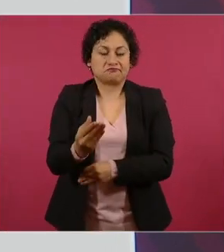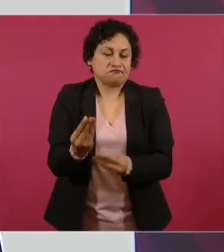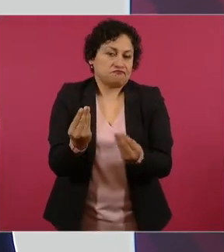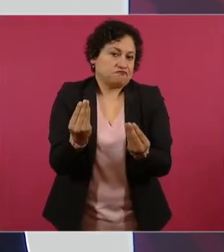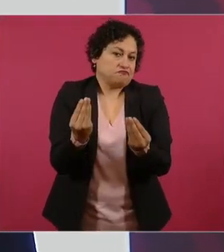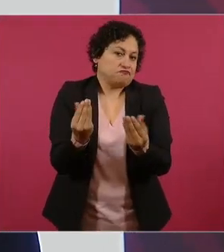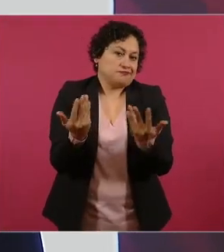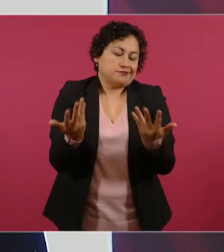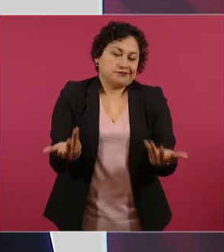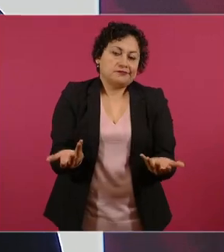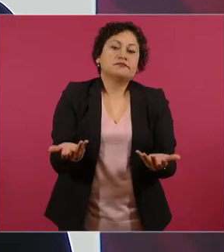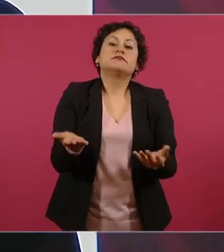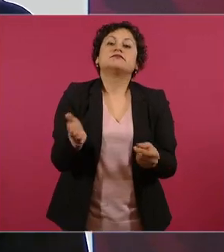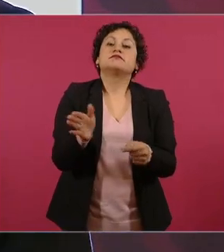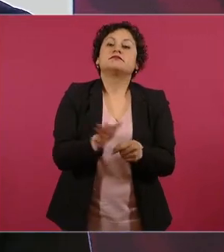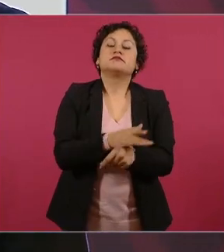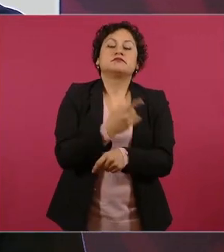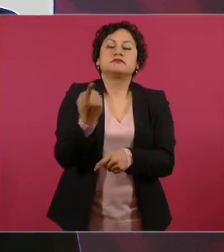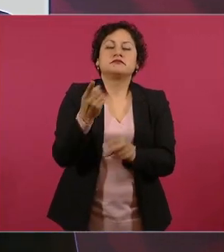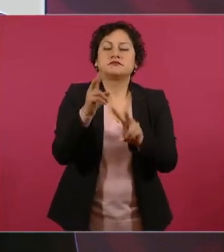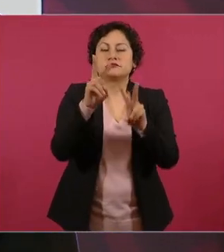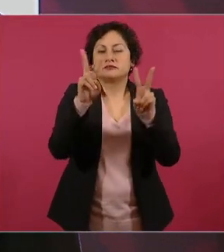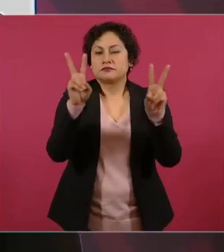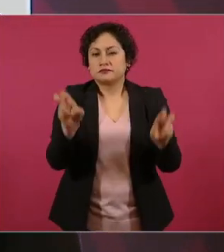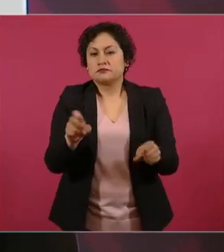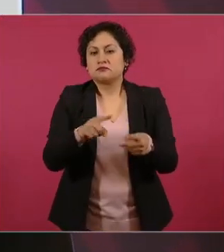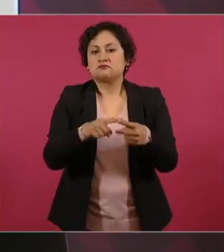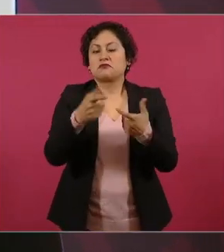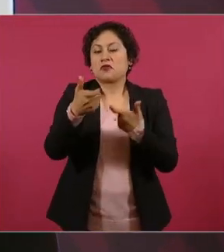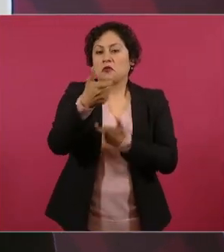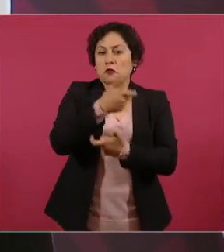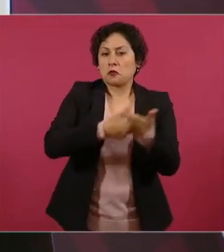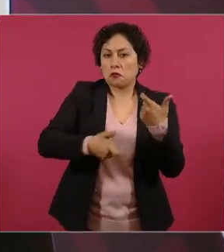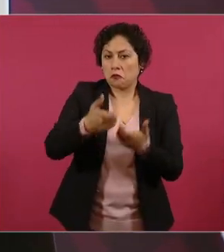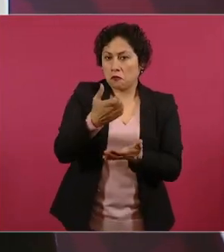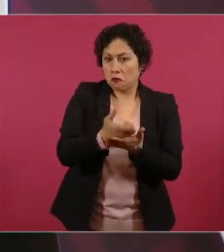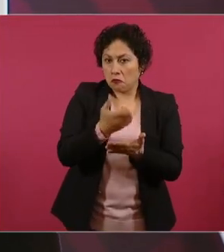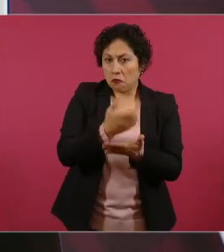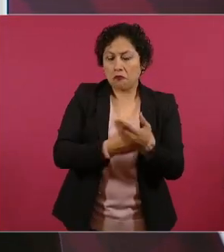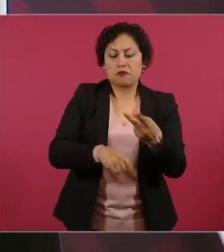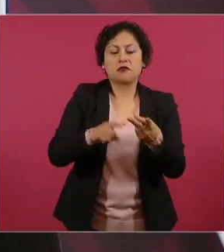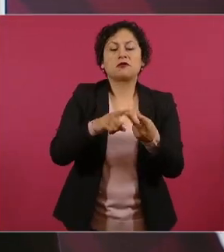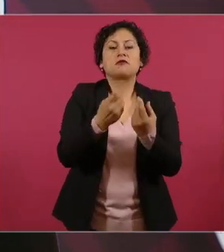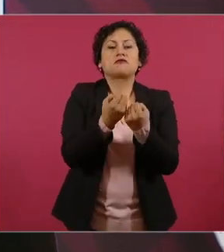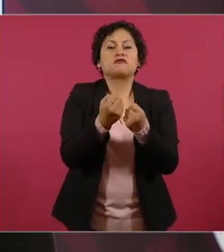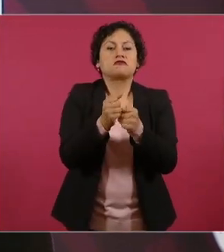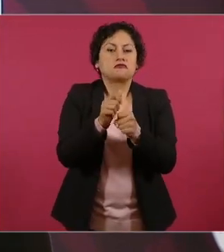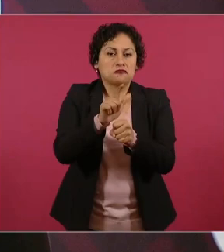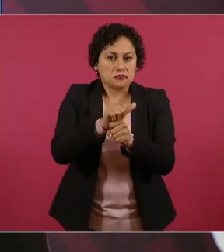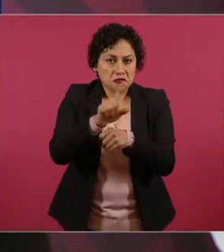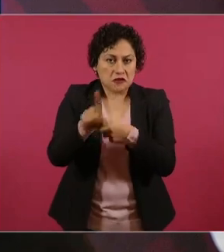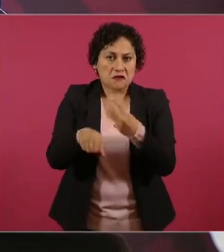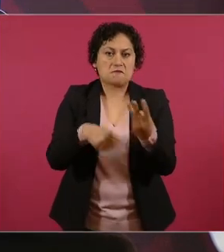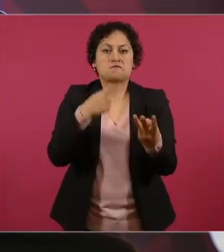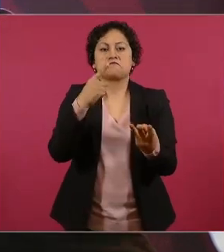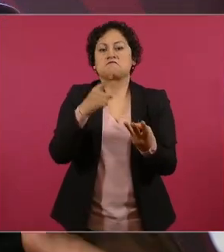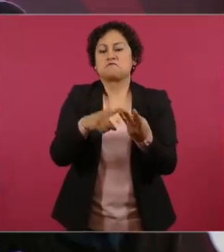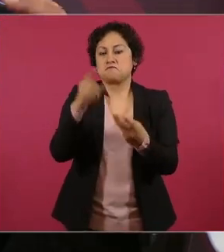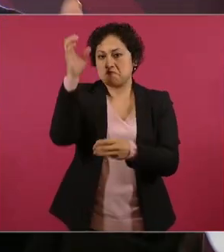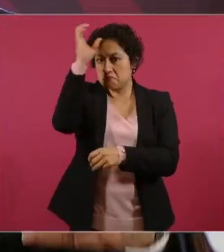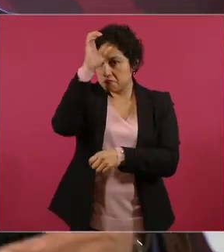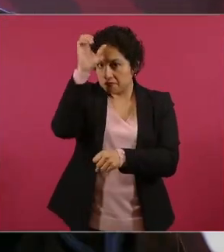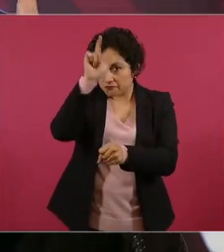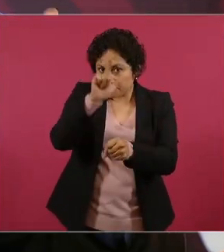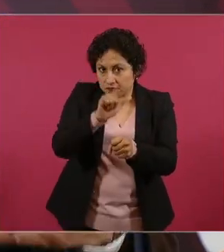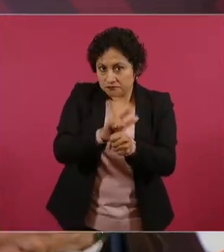En lo económico, en lo social, la parte cultural, el país va a seguir